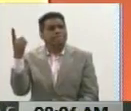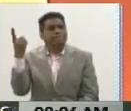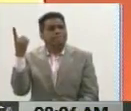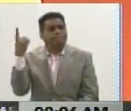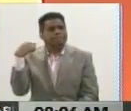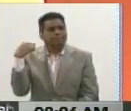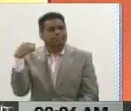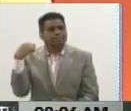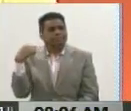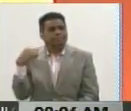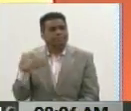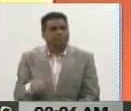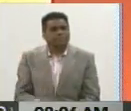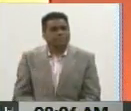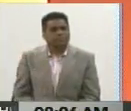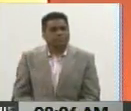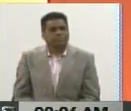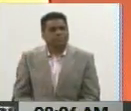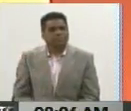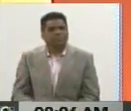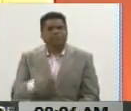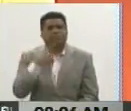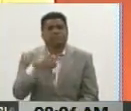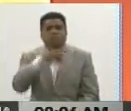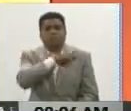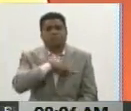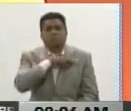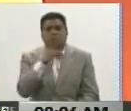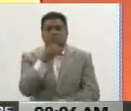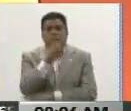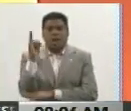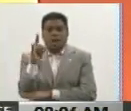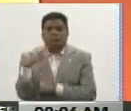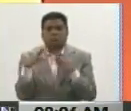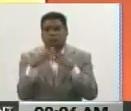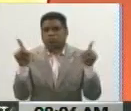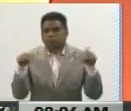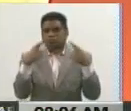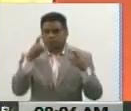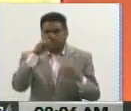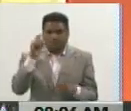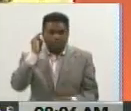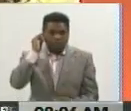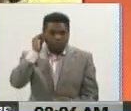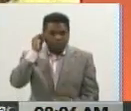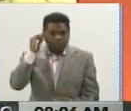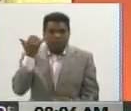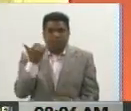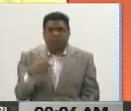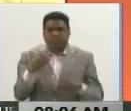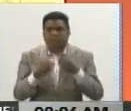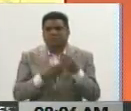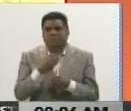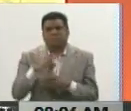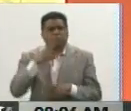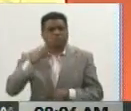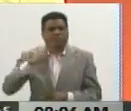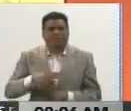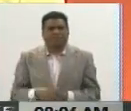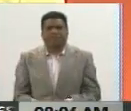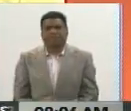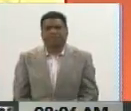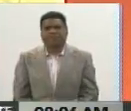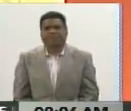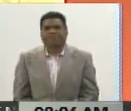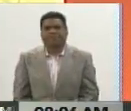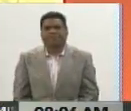la Misión Árbol y bueno, anunciando como algunos de los compromisos. Hoy día ya esos compromisos son materialidad, ¿no? Son realidad.